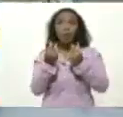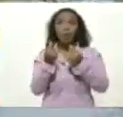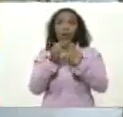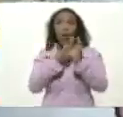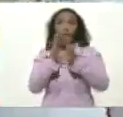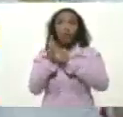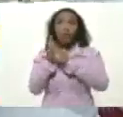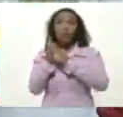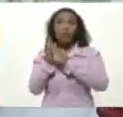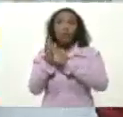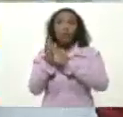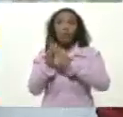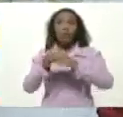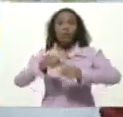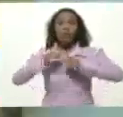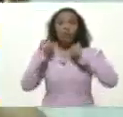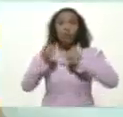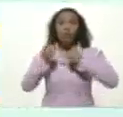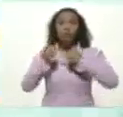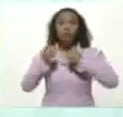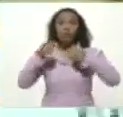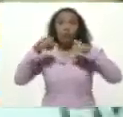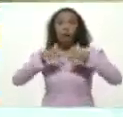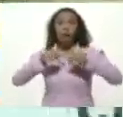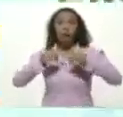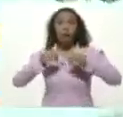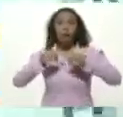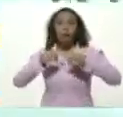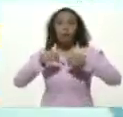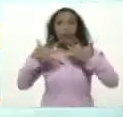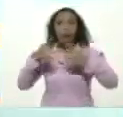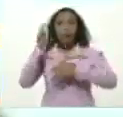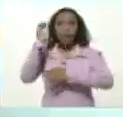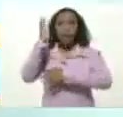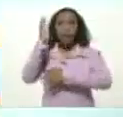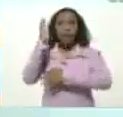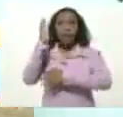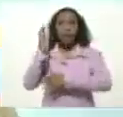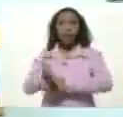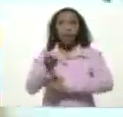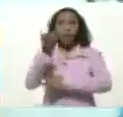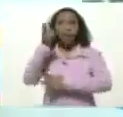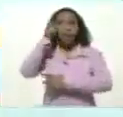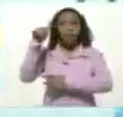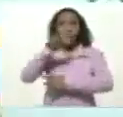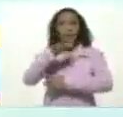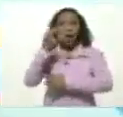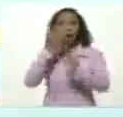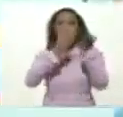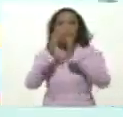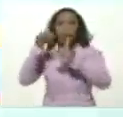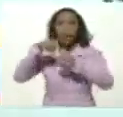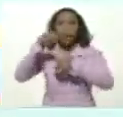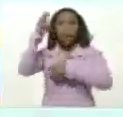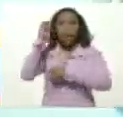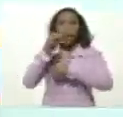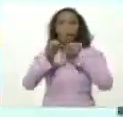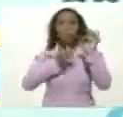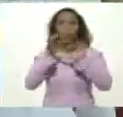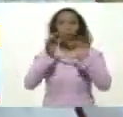comuna, Aguerridos Tamanaco y parte del Parlamento Provisional de la Ciudad Comunal Petare, que le explique lo